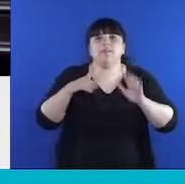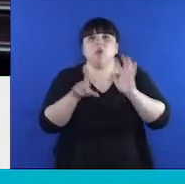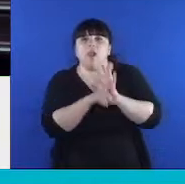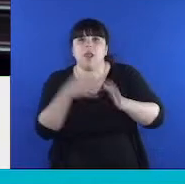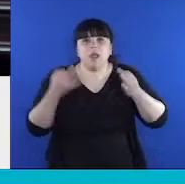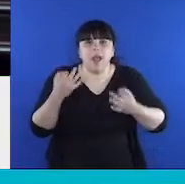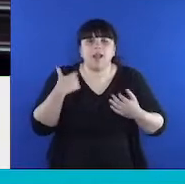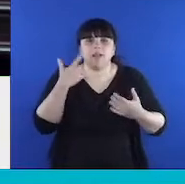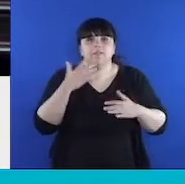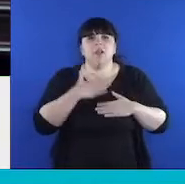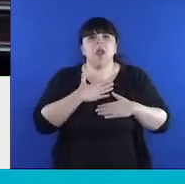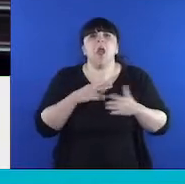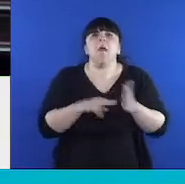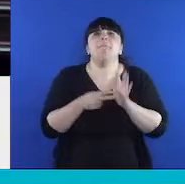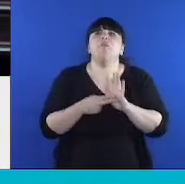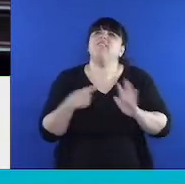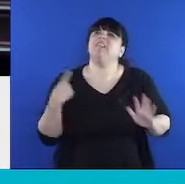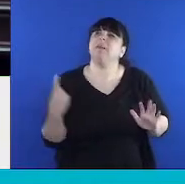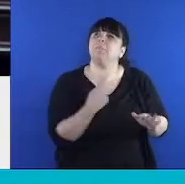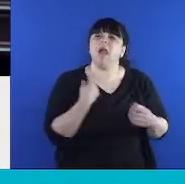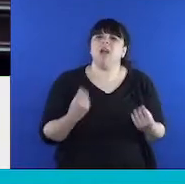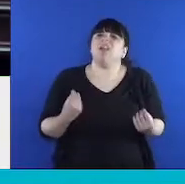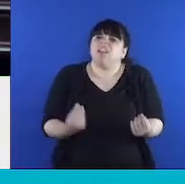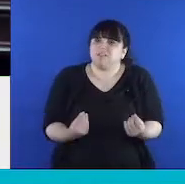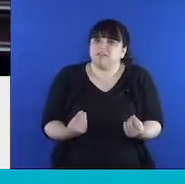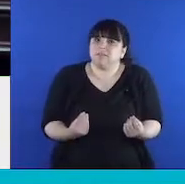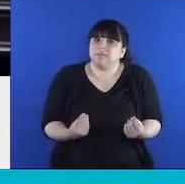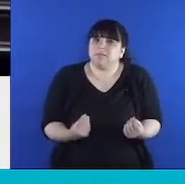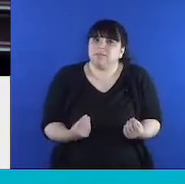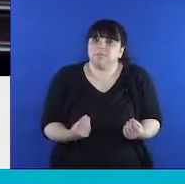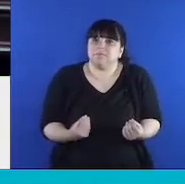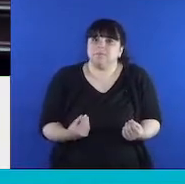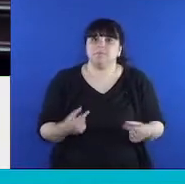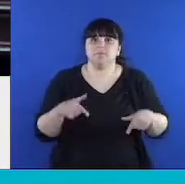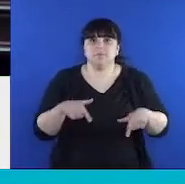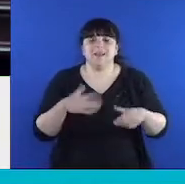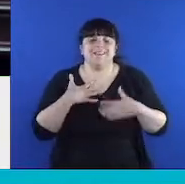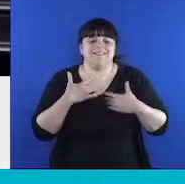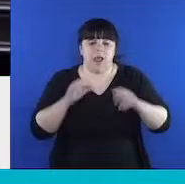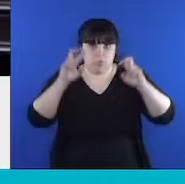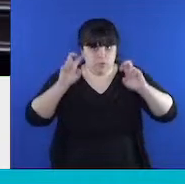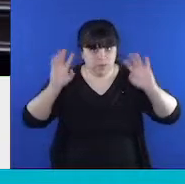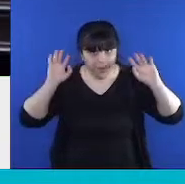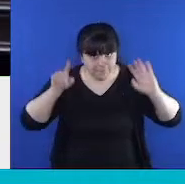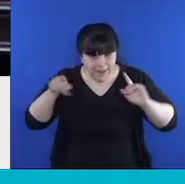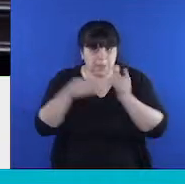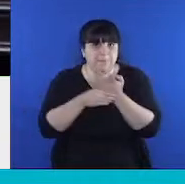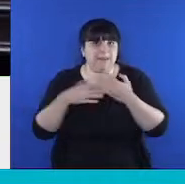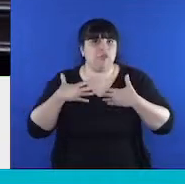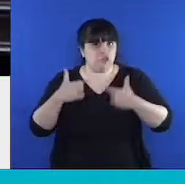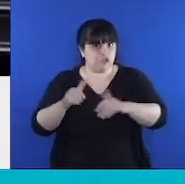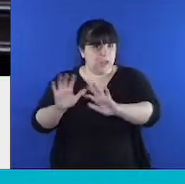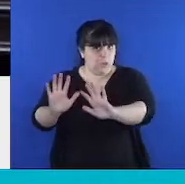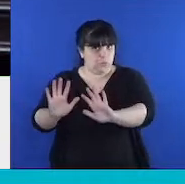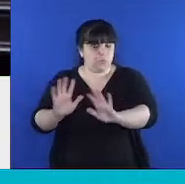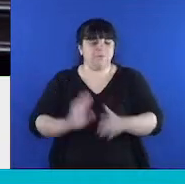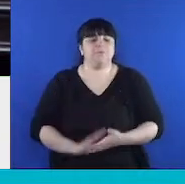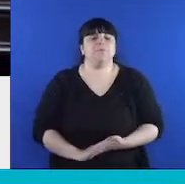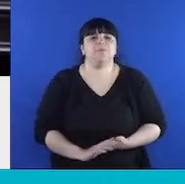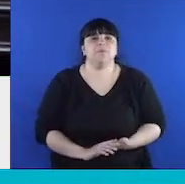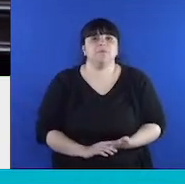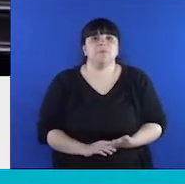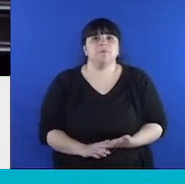tenemos en materia de salud, porque era el ministro de Salud el que estaba acá, es que se